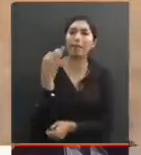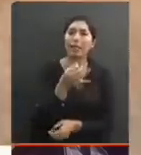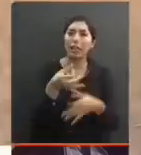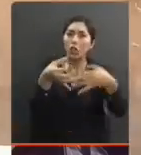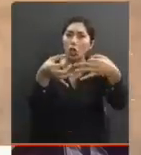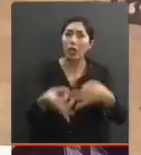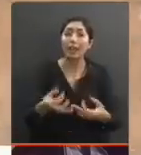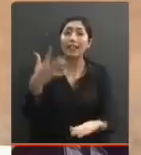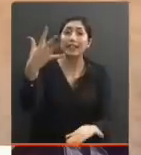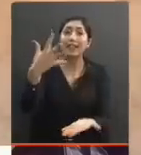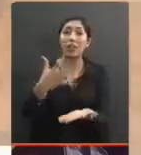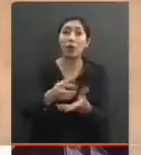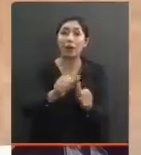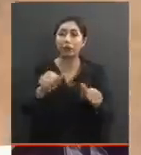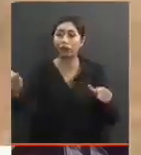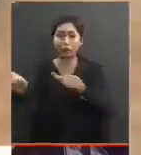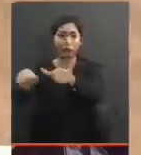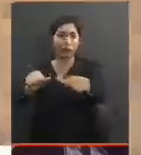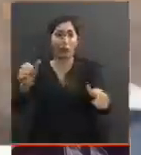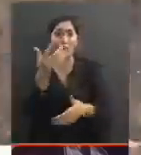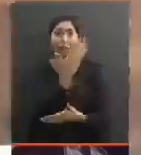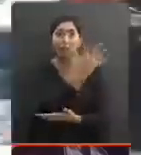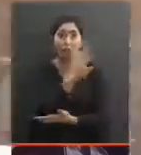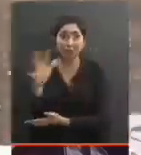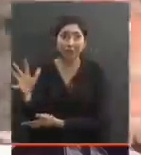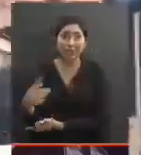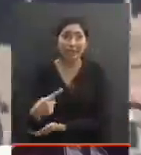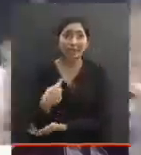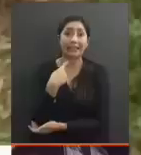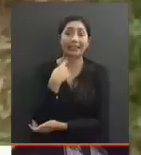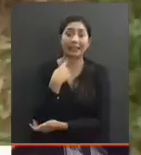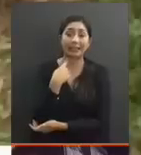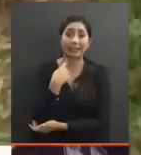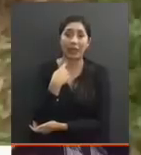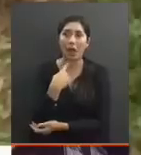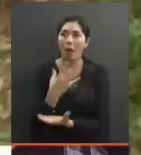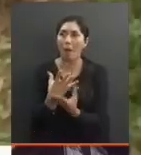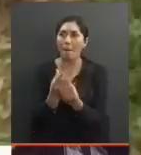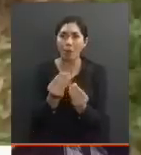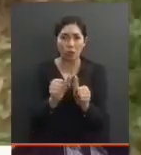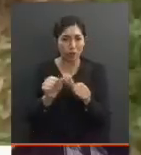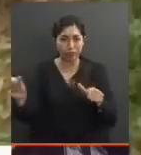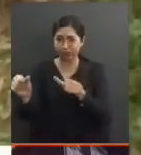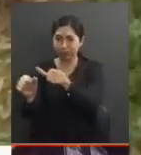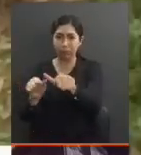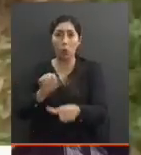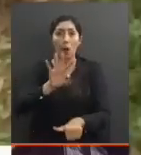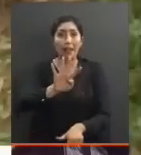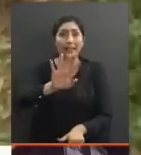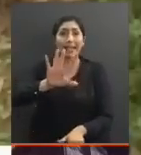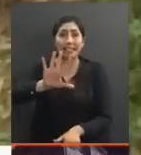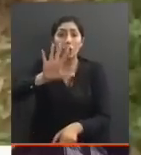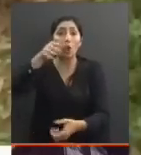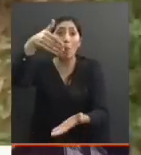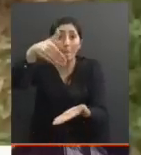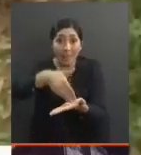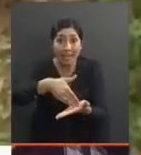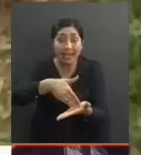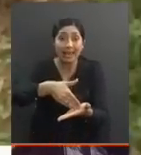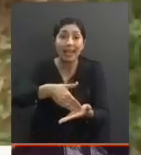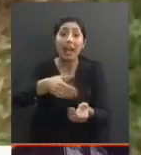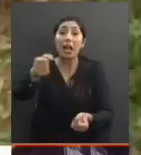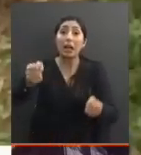5.000 hectáreas de bosque perjudicados. Son miles de hectáreas, 45.000 camiones son los que se estiman